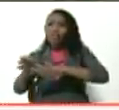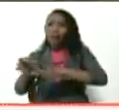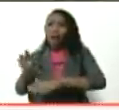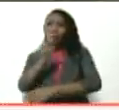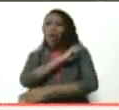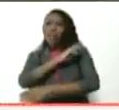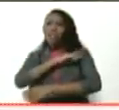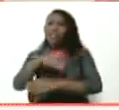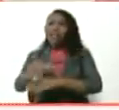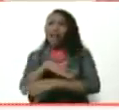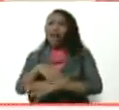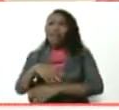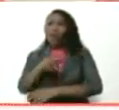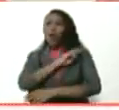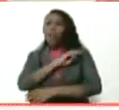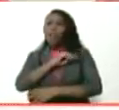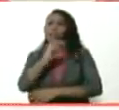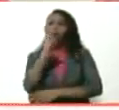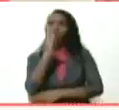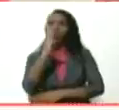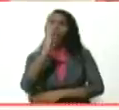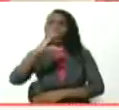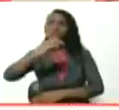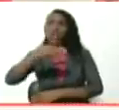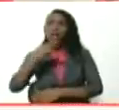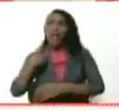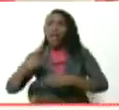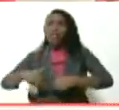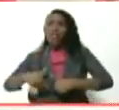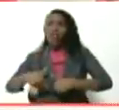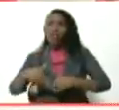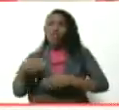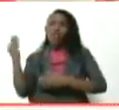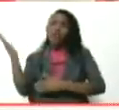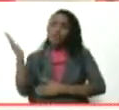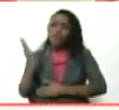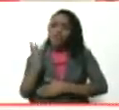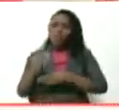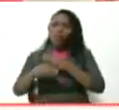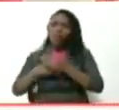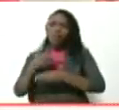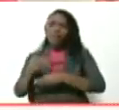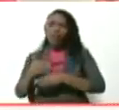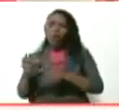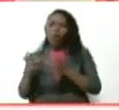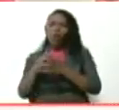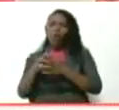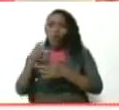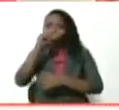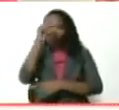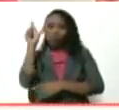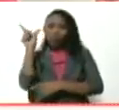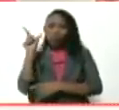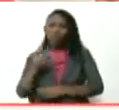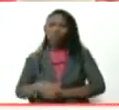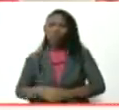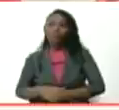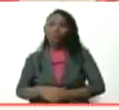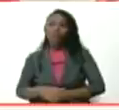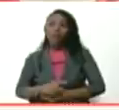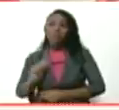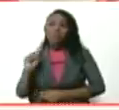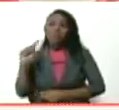jefes de calle, a los jefes de VH, a todos y a todos, pues, por el esfuerzo que han venido haciendo. El Partido Socialista Unido de Venezuela, el